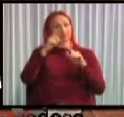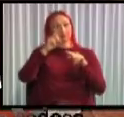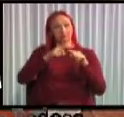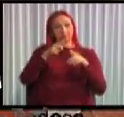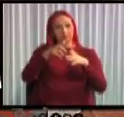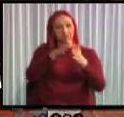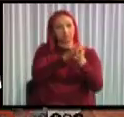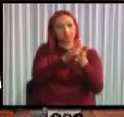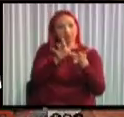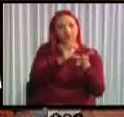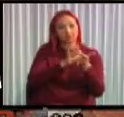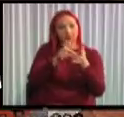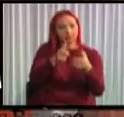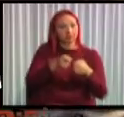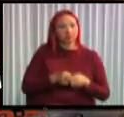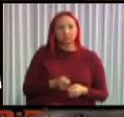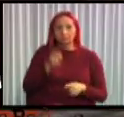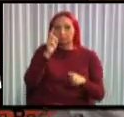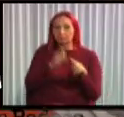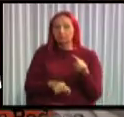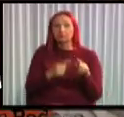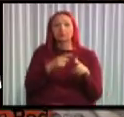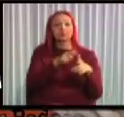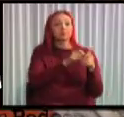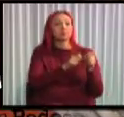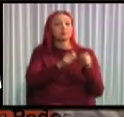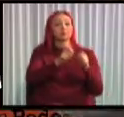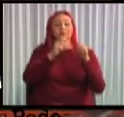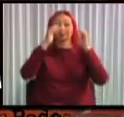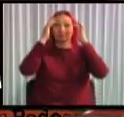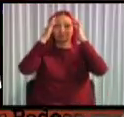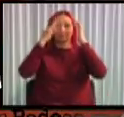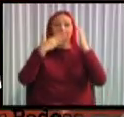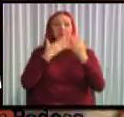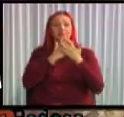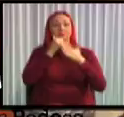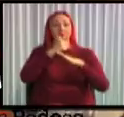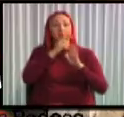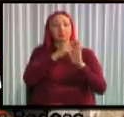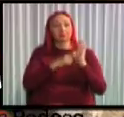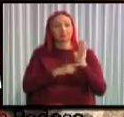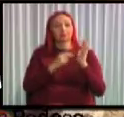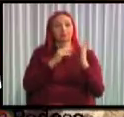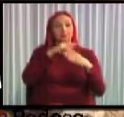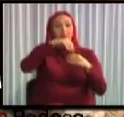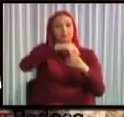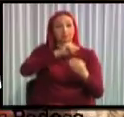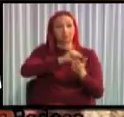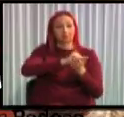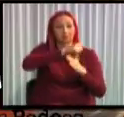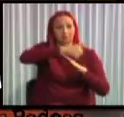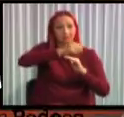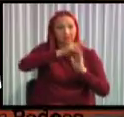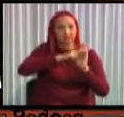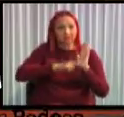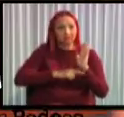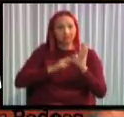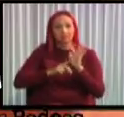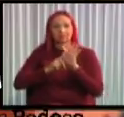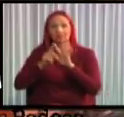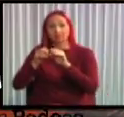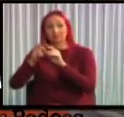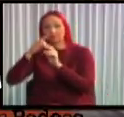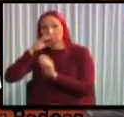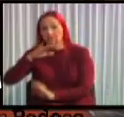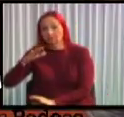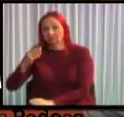una tablet y si se la quita, bueno, le pone reglas, hay que ponerle reglas. Exacto. y digamos más a las